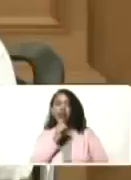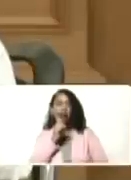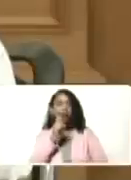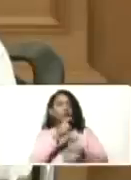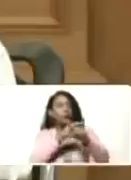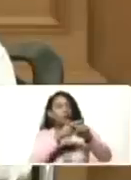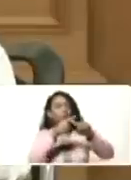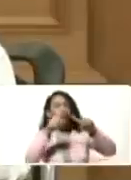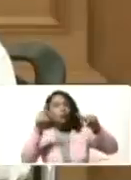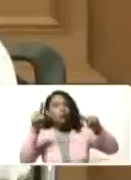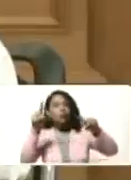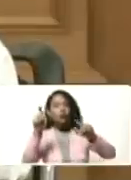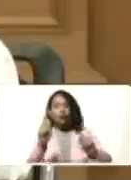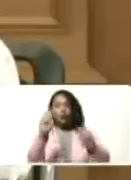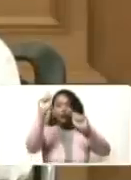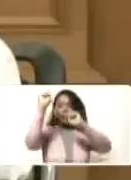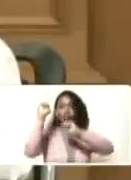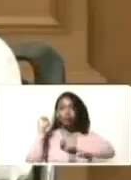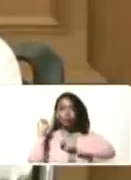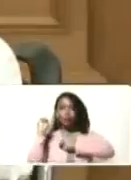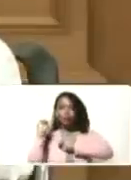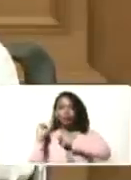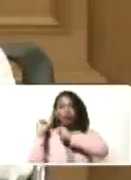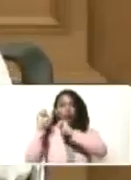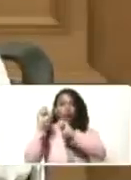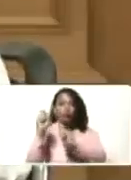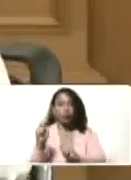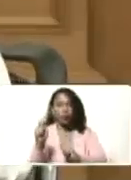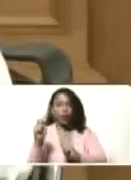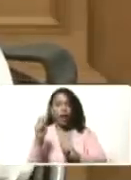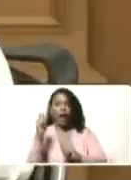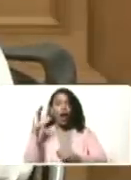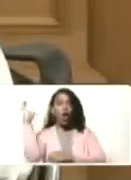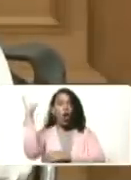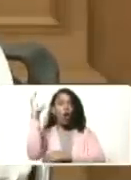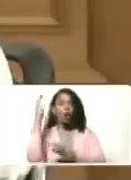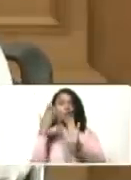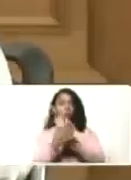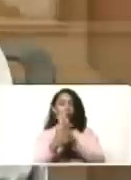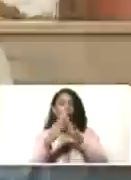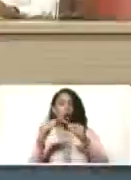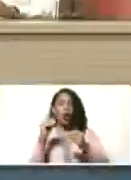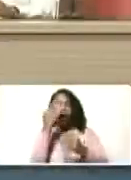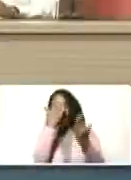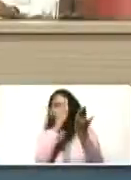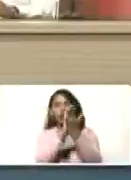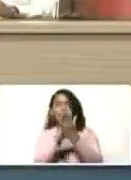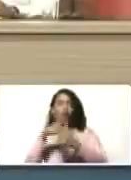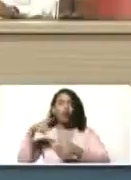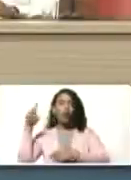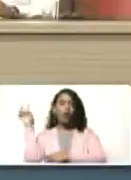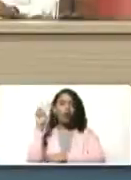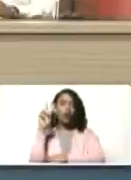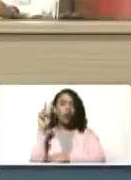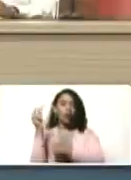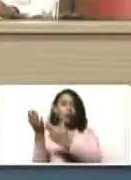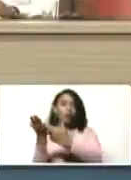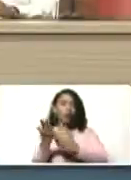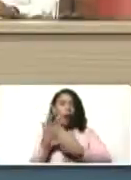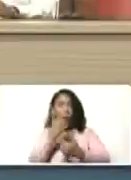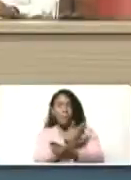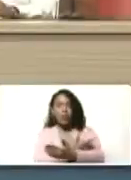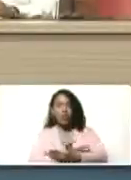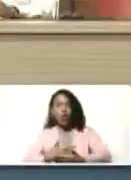en las herencias de los colombianos, sobre todo en la frontera, de los venezolanos que recibieron a millones